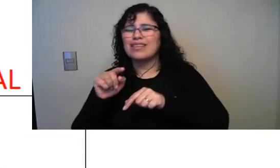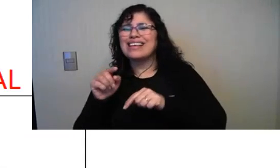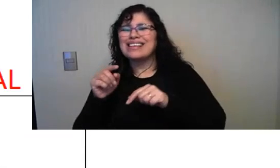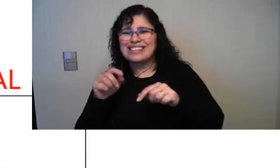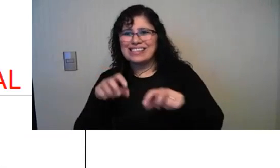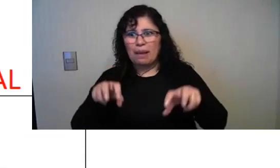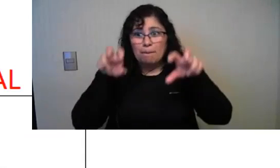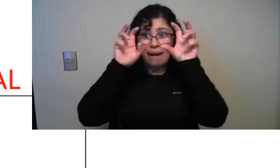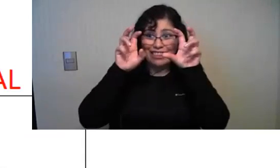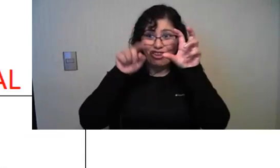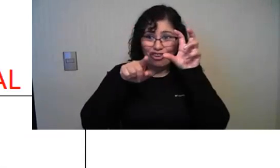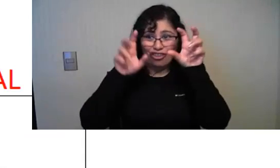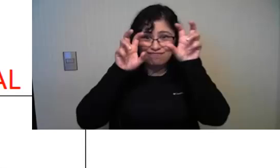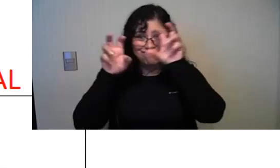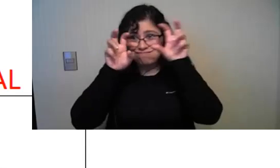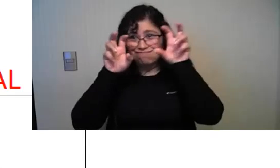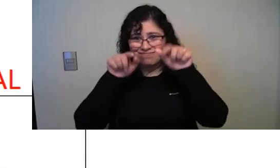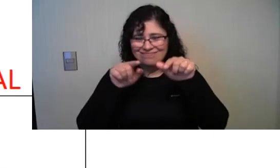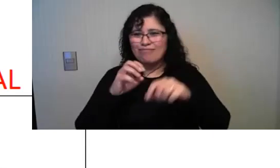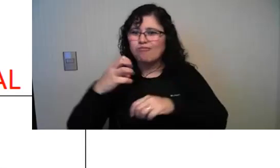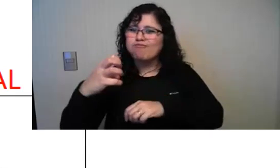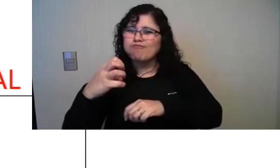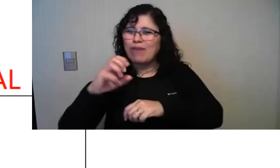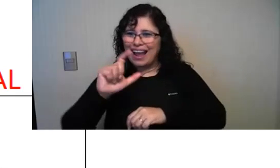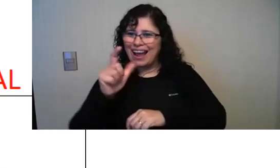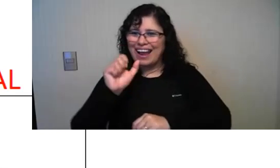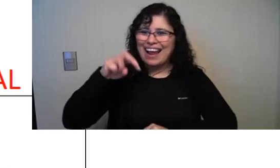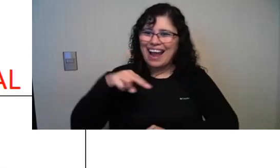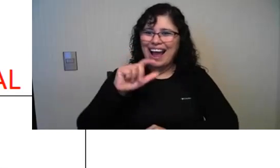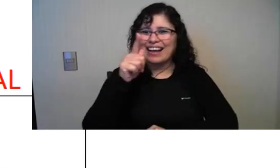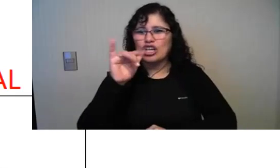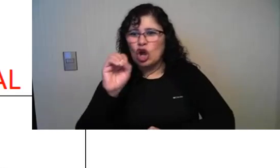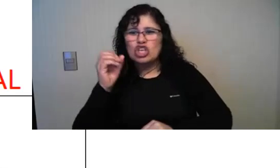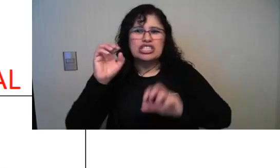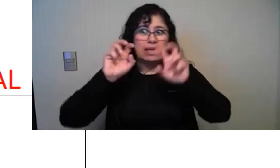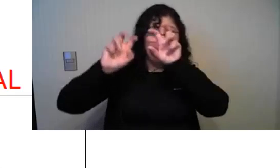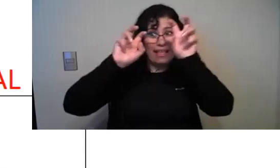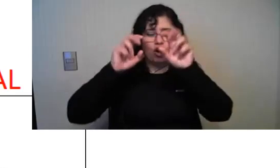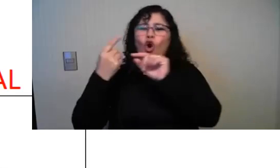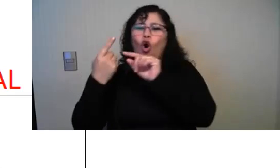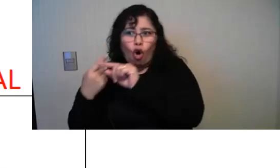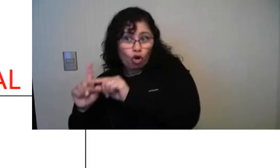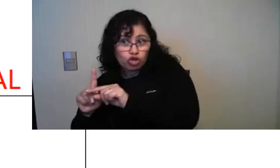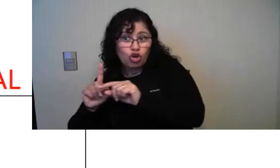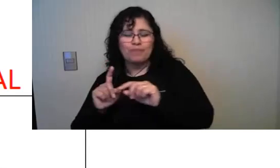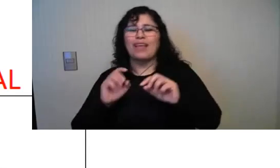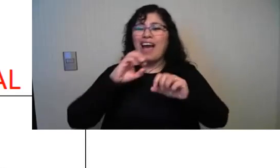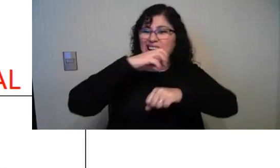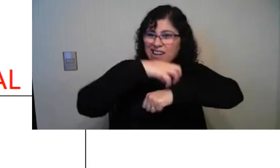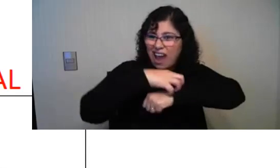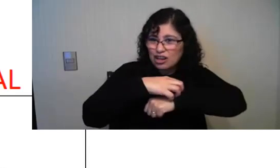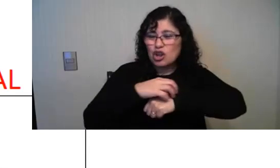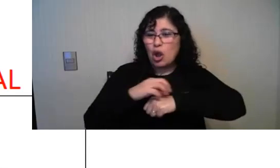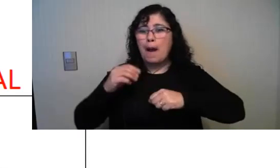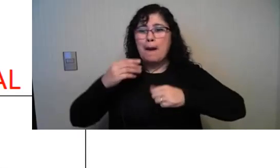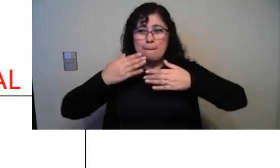simpático, ¿ya? Pero también tenemos ganglios parasimpáticos. Ahora, como si recuerdan el día de